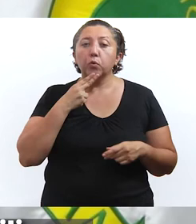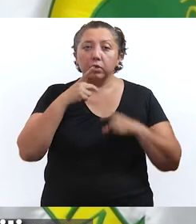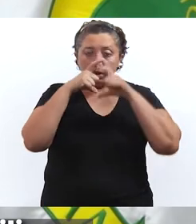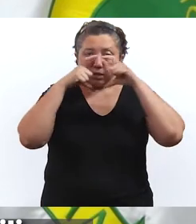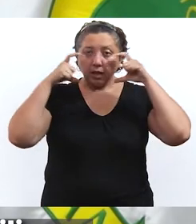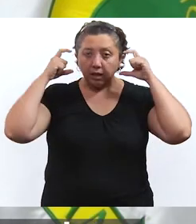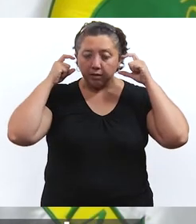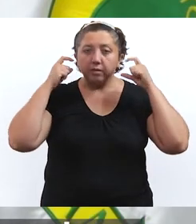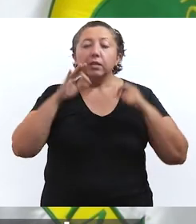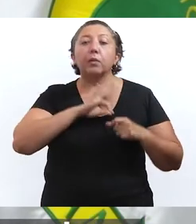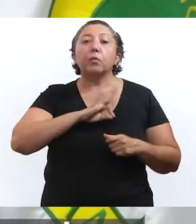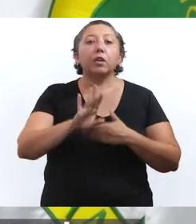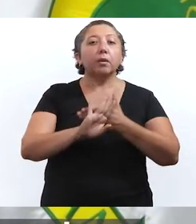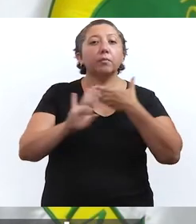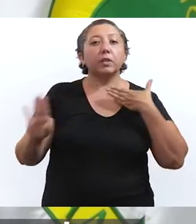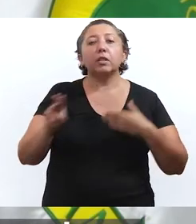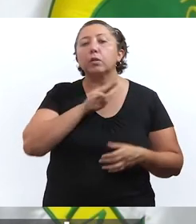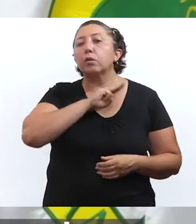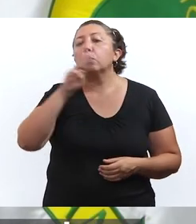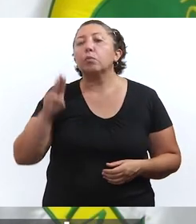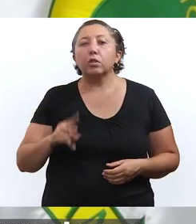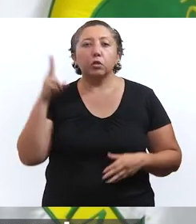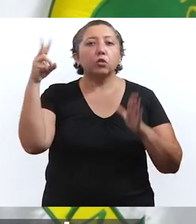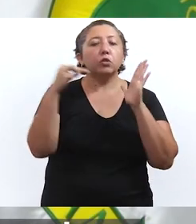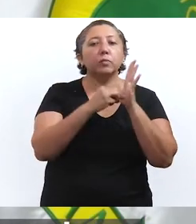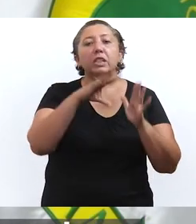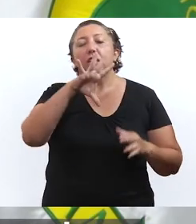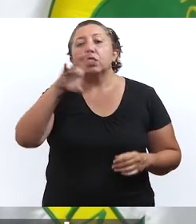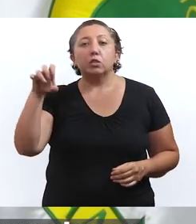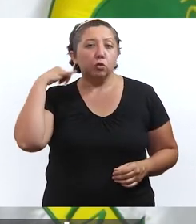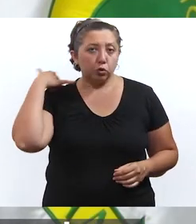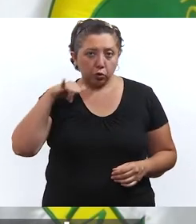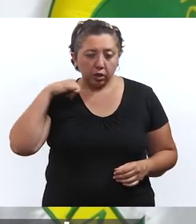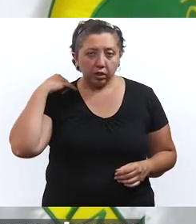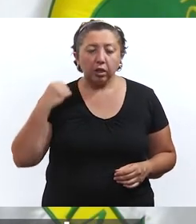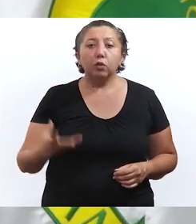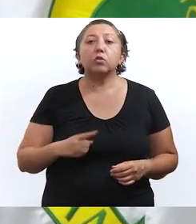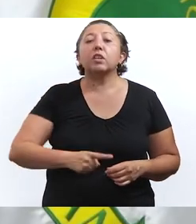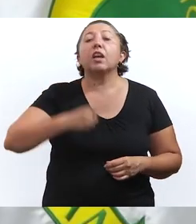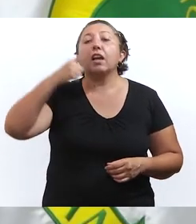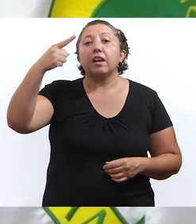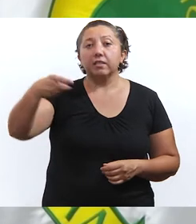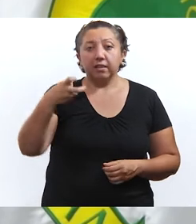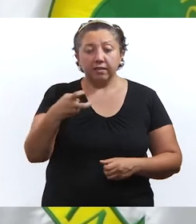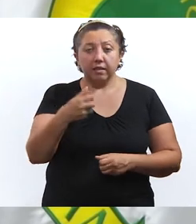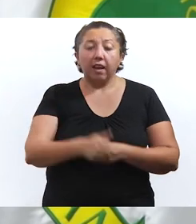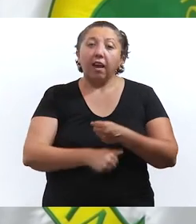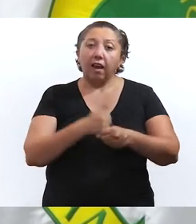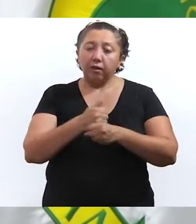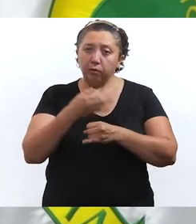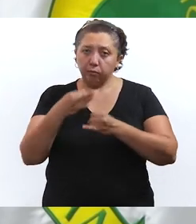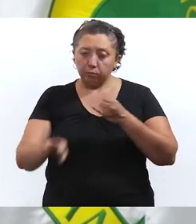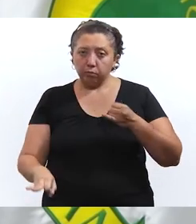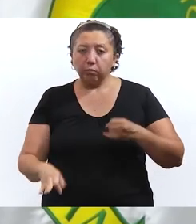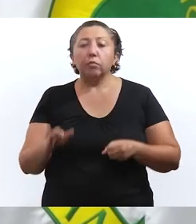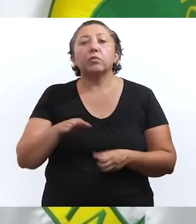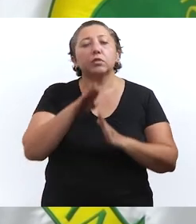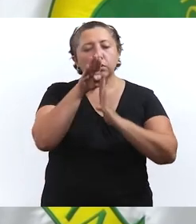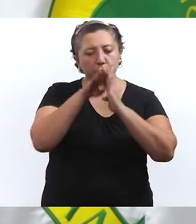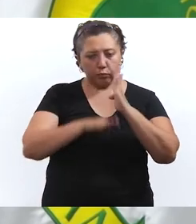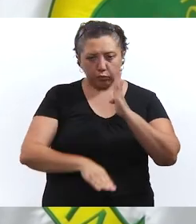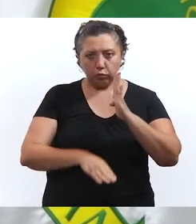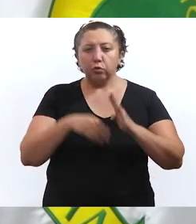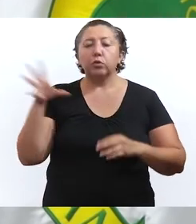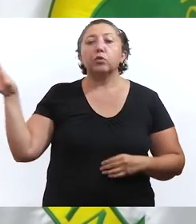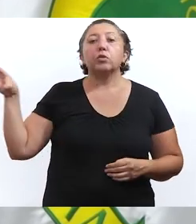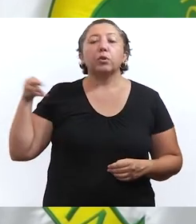población lo utilizara, se podrían evitar la muerte de 2.500 yucatecas y yucatecos hacia el final de este año. Y por supuesto,